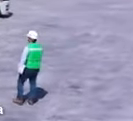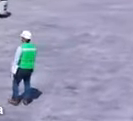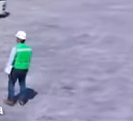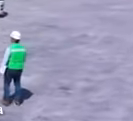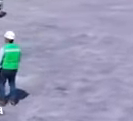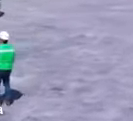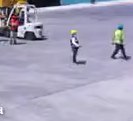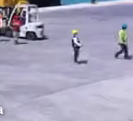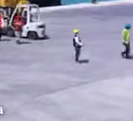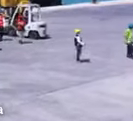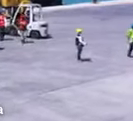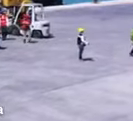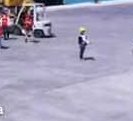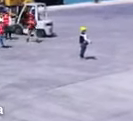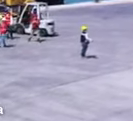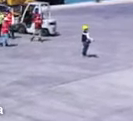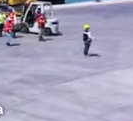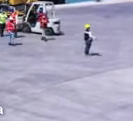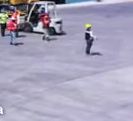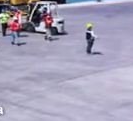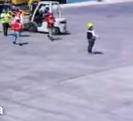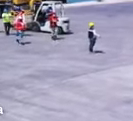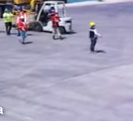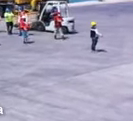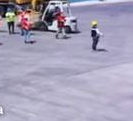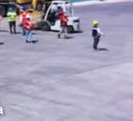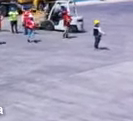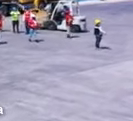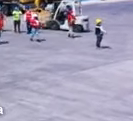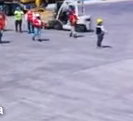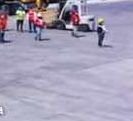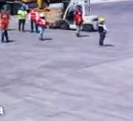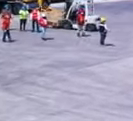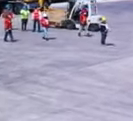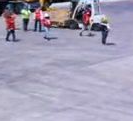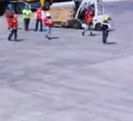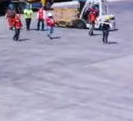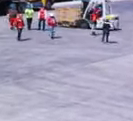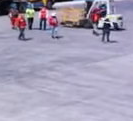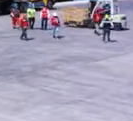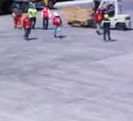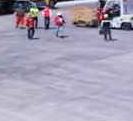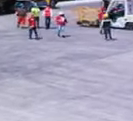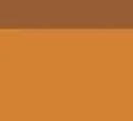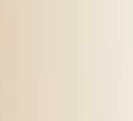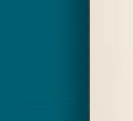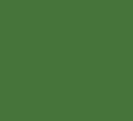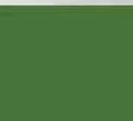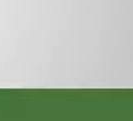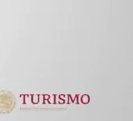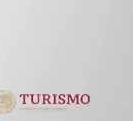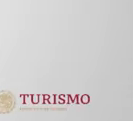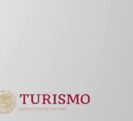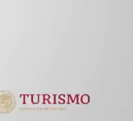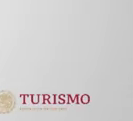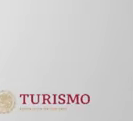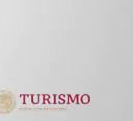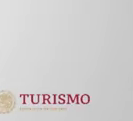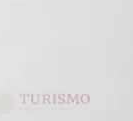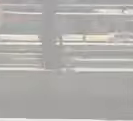por los 5 tramos en obra del Tren Maya ascienden a 64.503. El Tren Maya avanza.